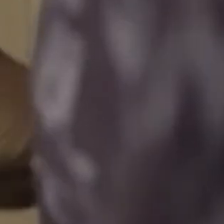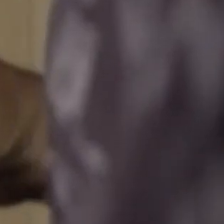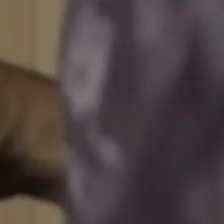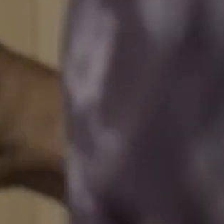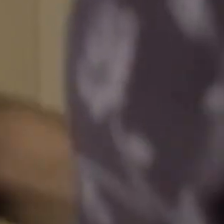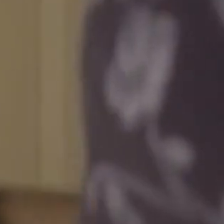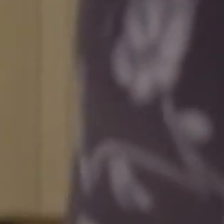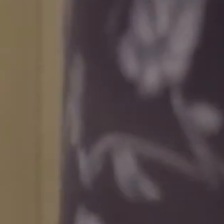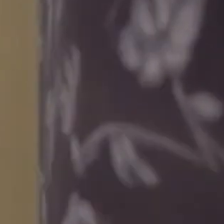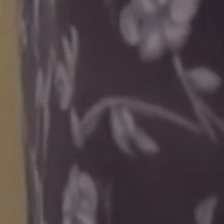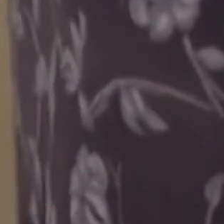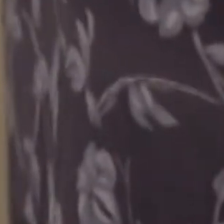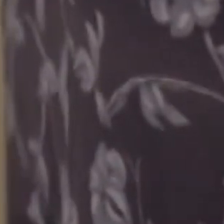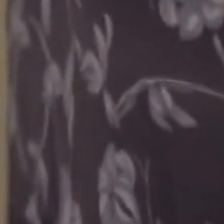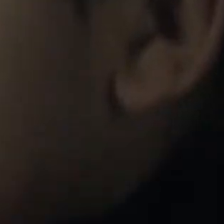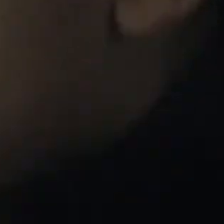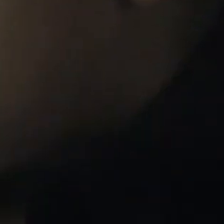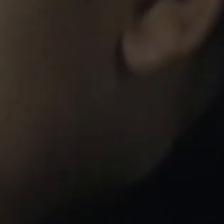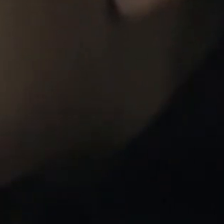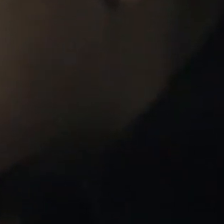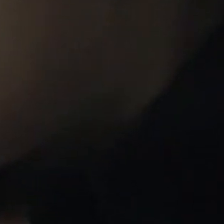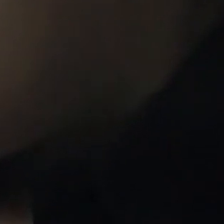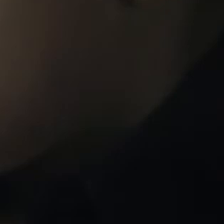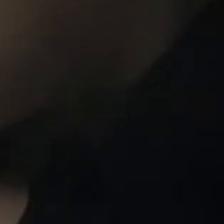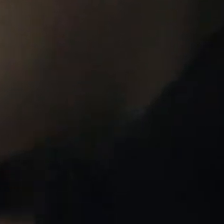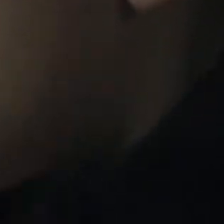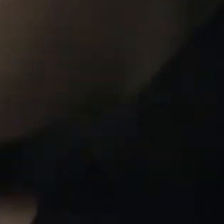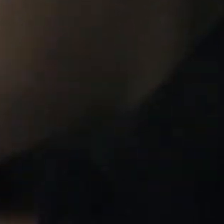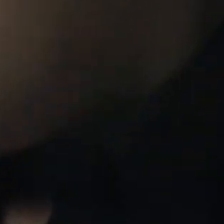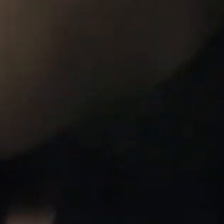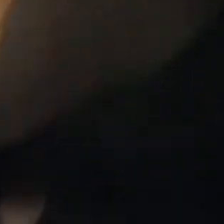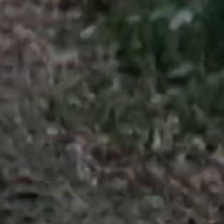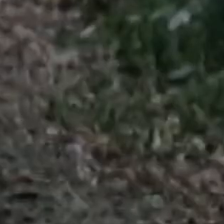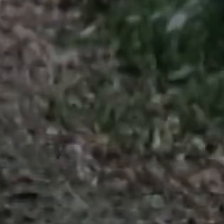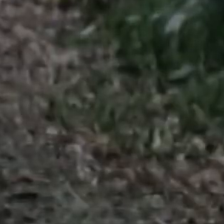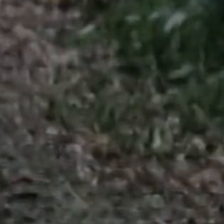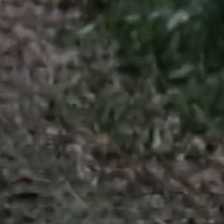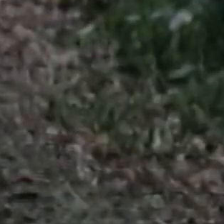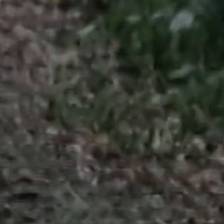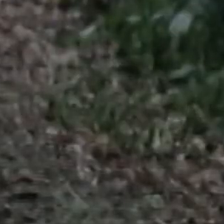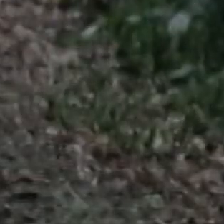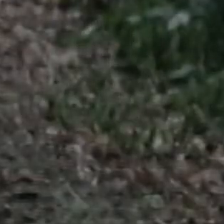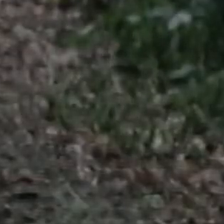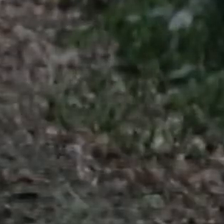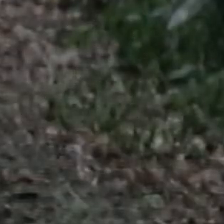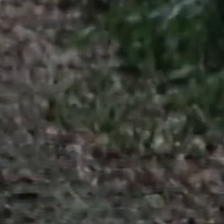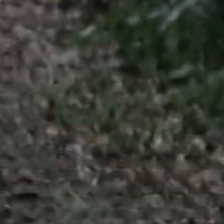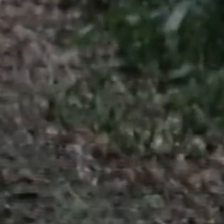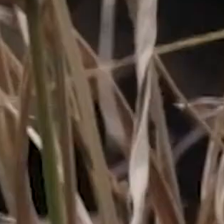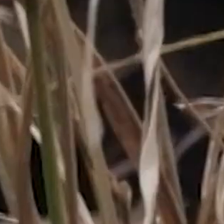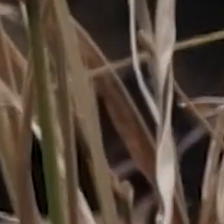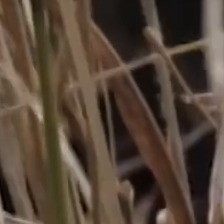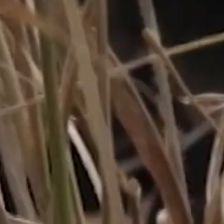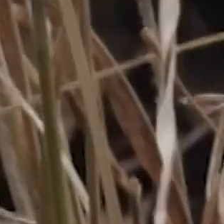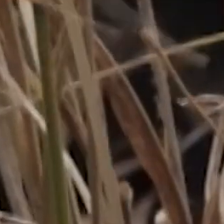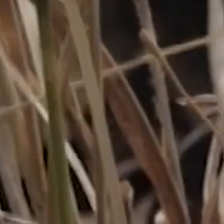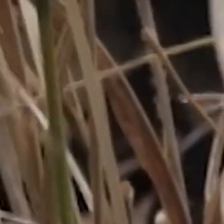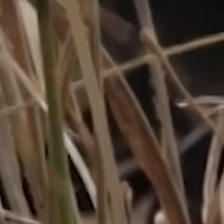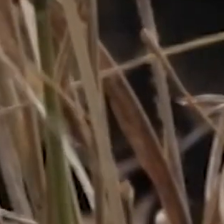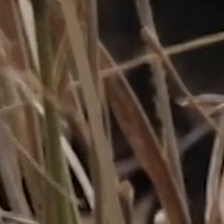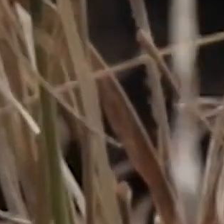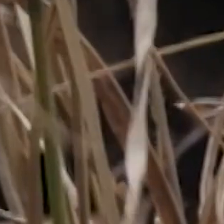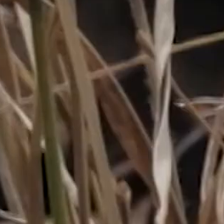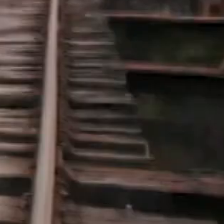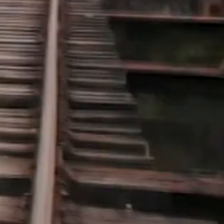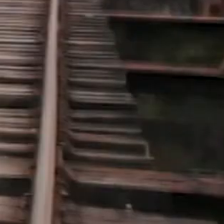Cetico, un niño de 12 años, debe tomar un tren en busca de su padre. Un viaje que revelará el asesinato